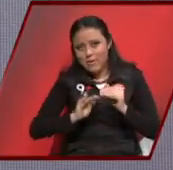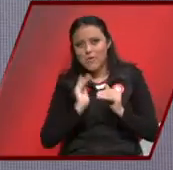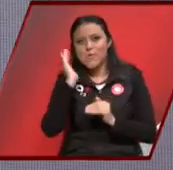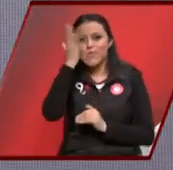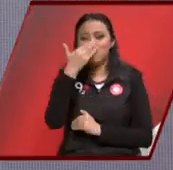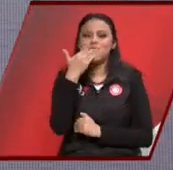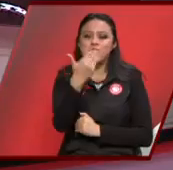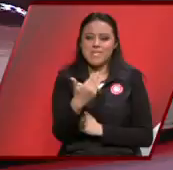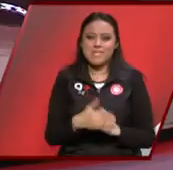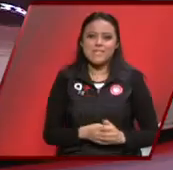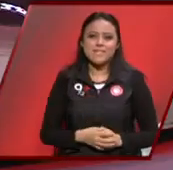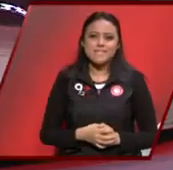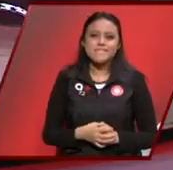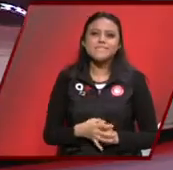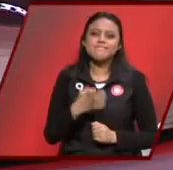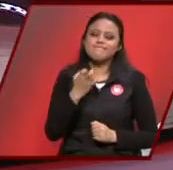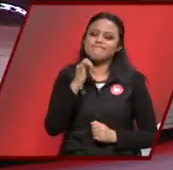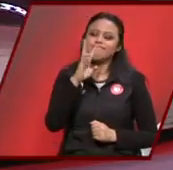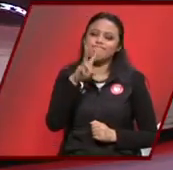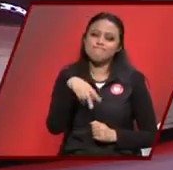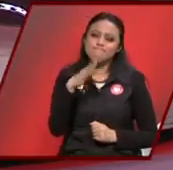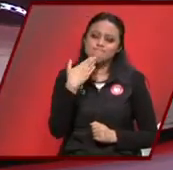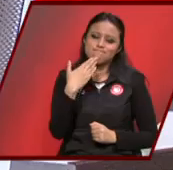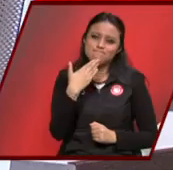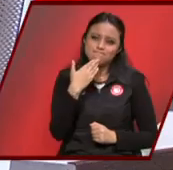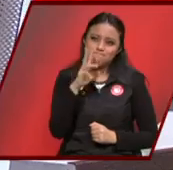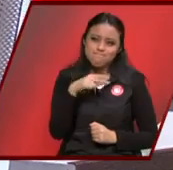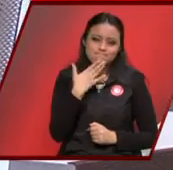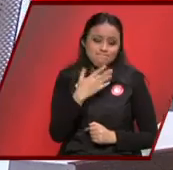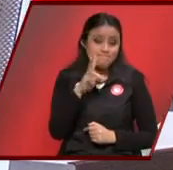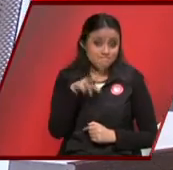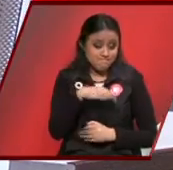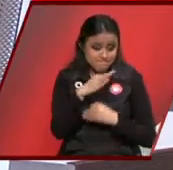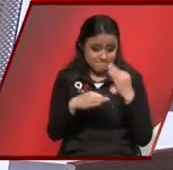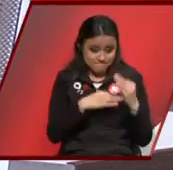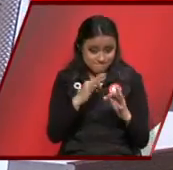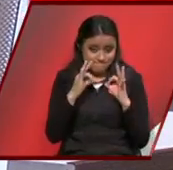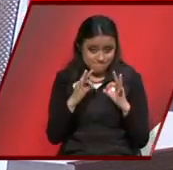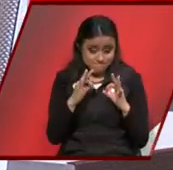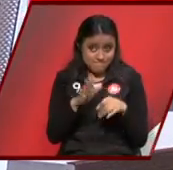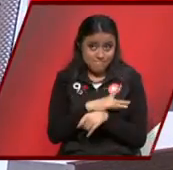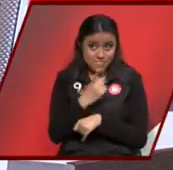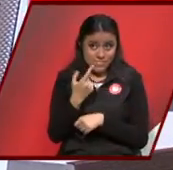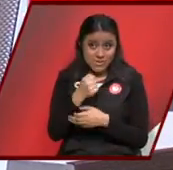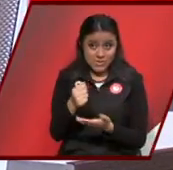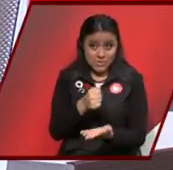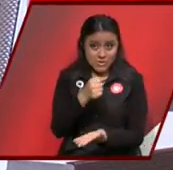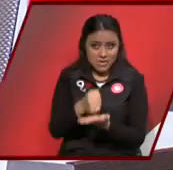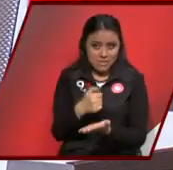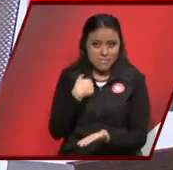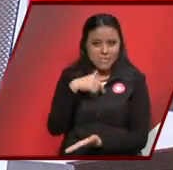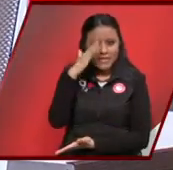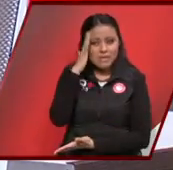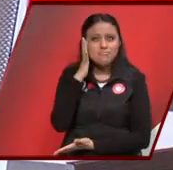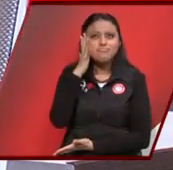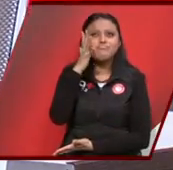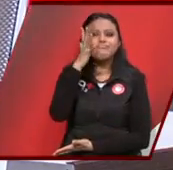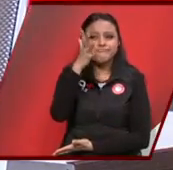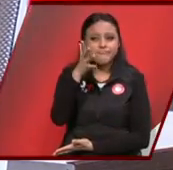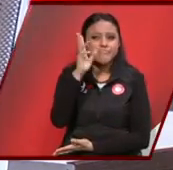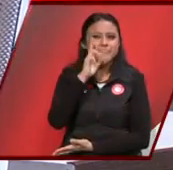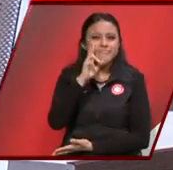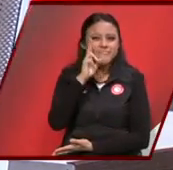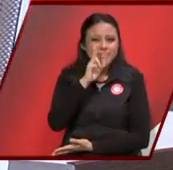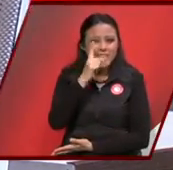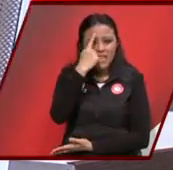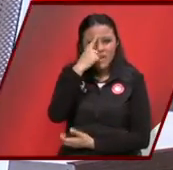Puede ser bueno. Así es. Lo que dices es perfectamente cierto. Es muy importante que esta ciudad la empecemos a visualizar a largo plazo. Parte de lo